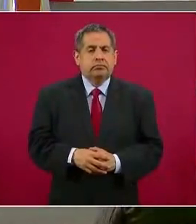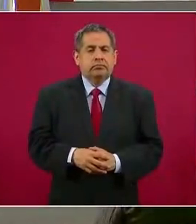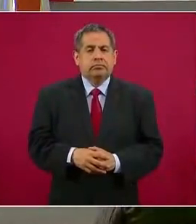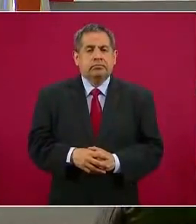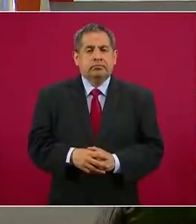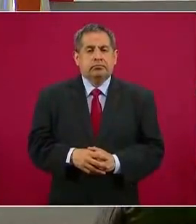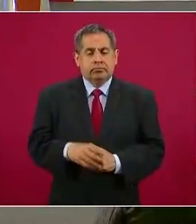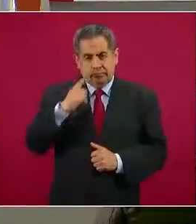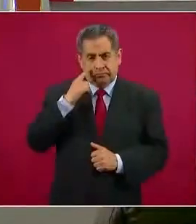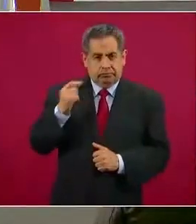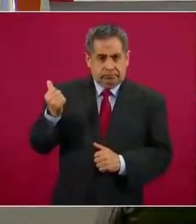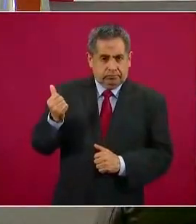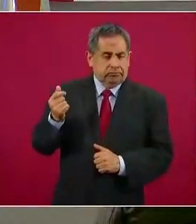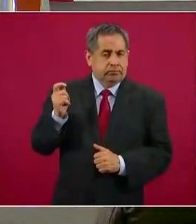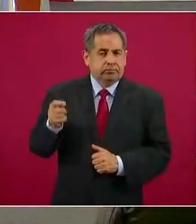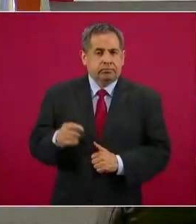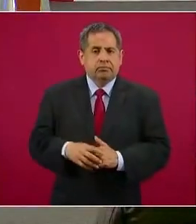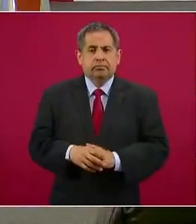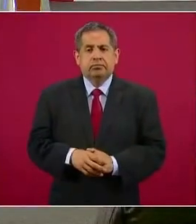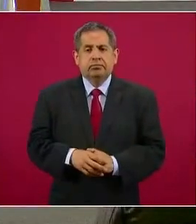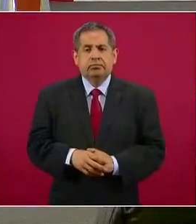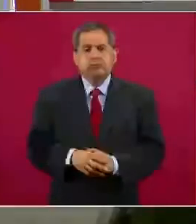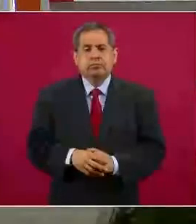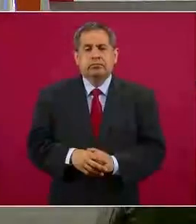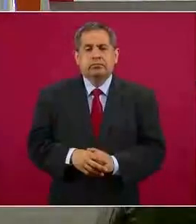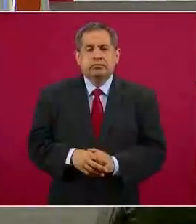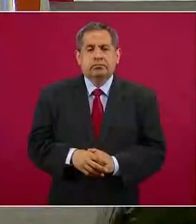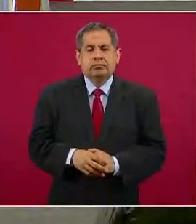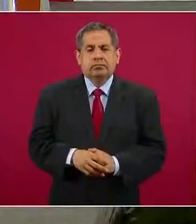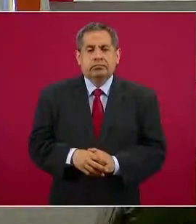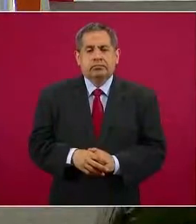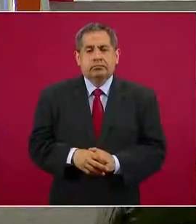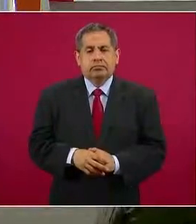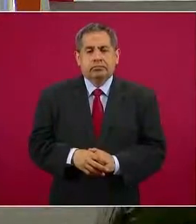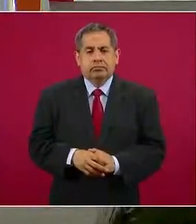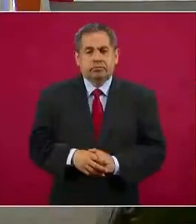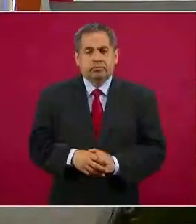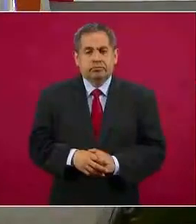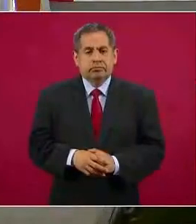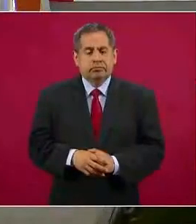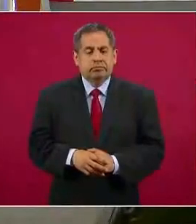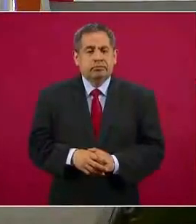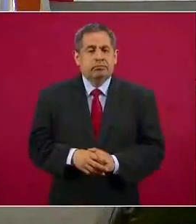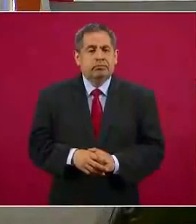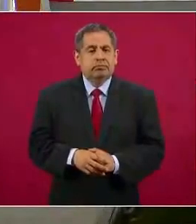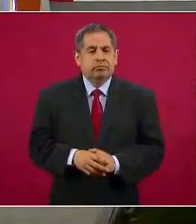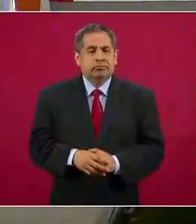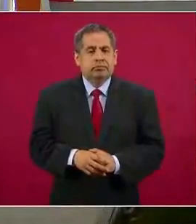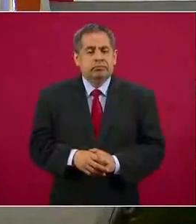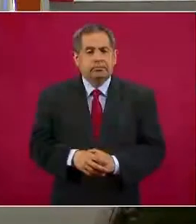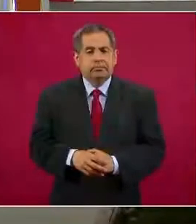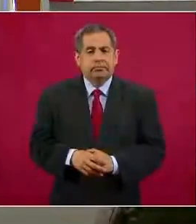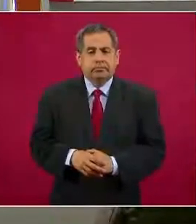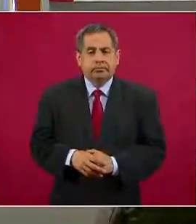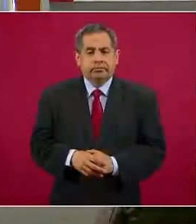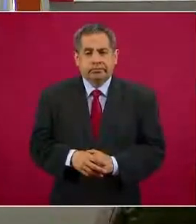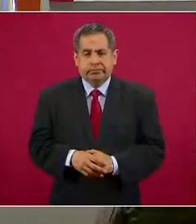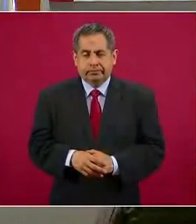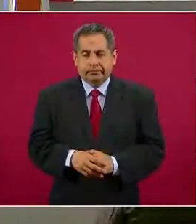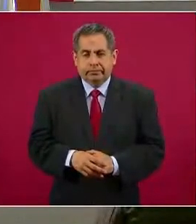Ahora pon lo que… así es, sí.